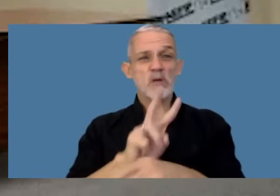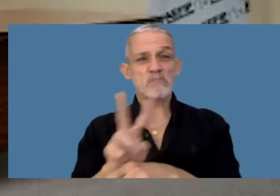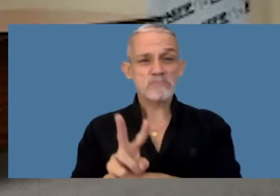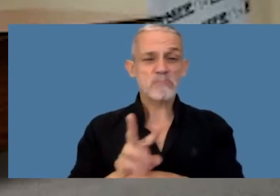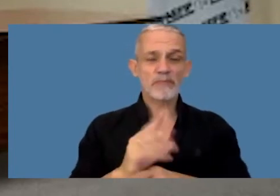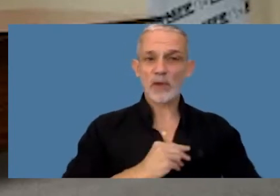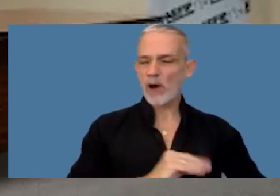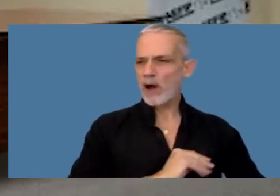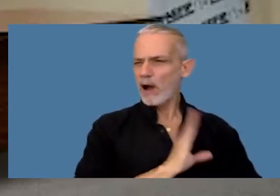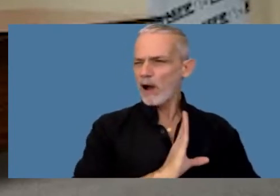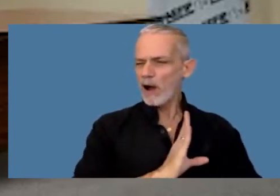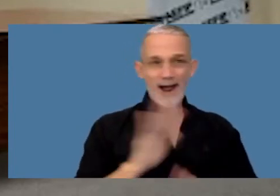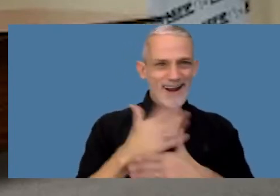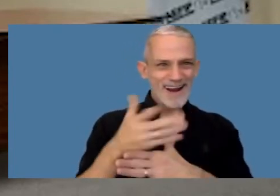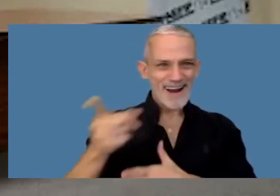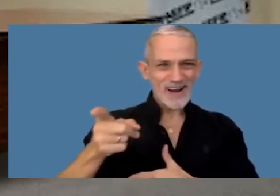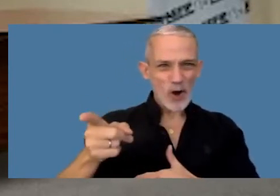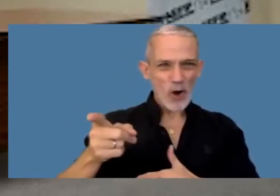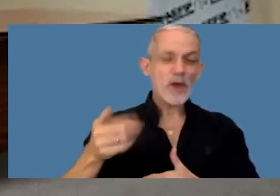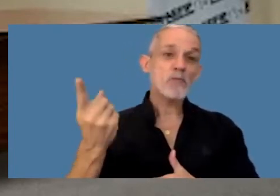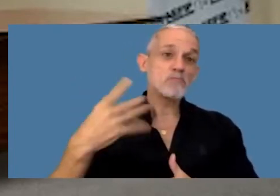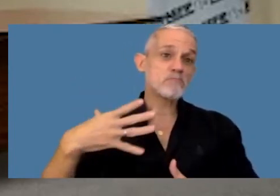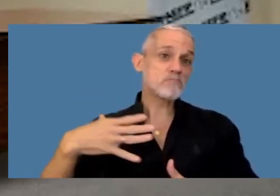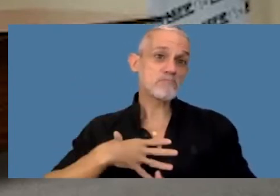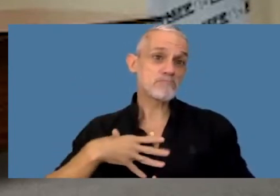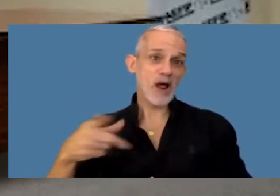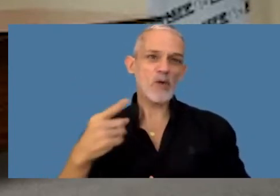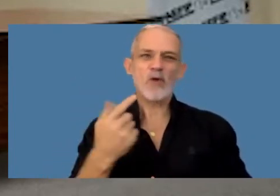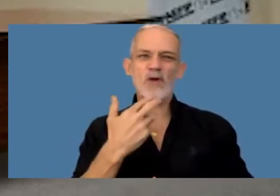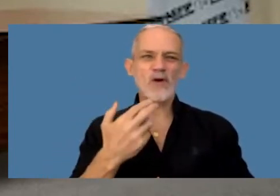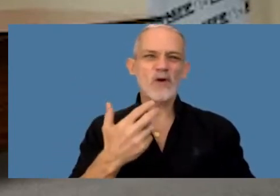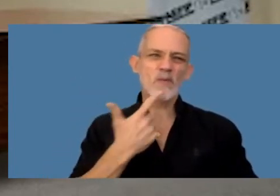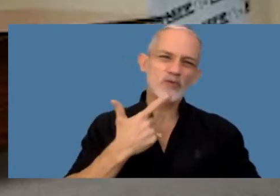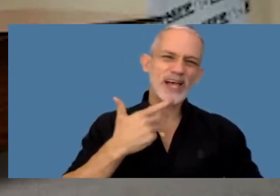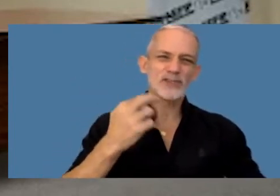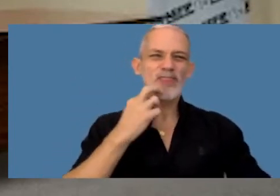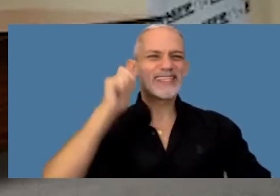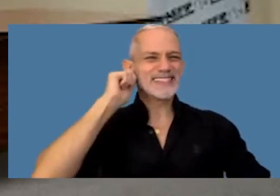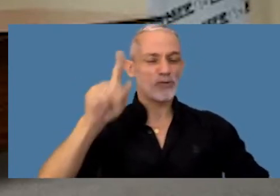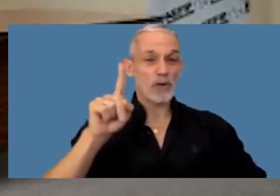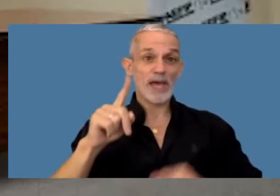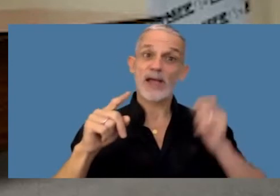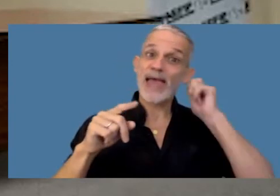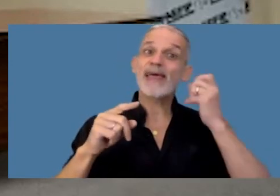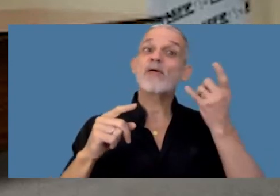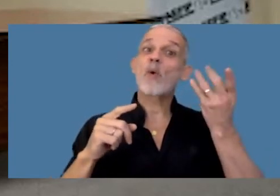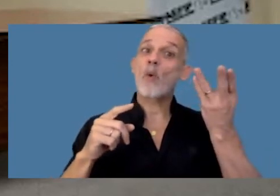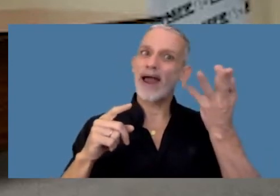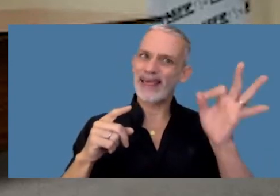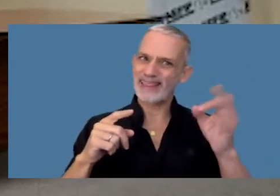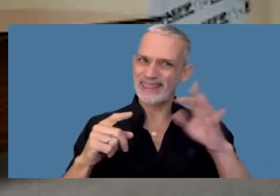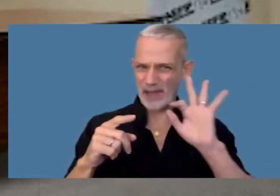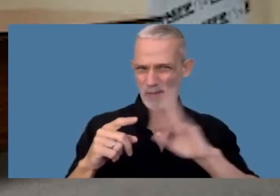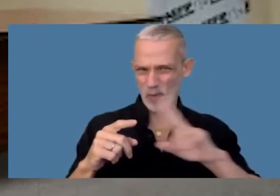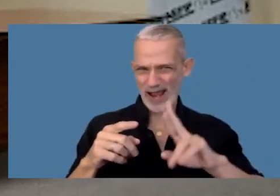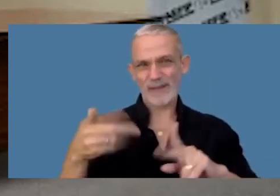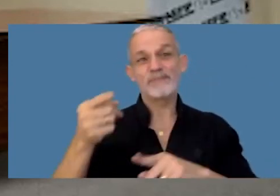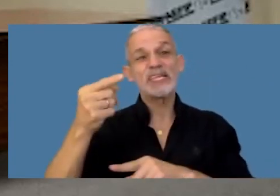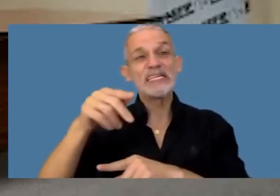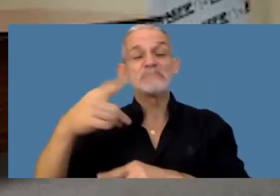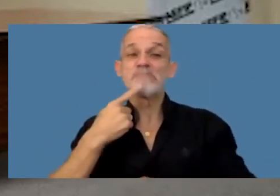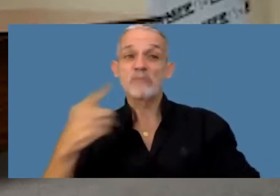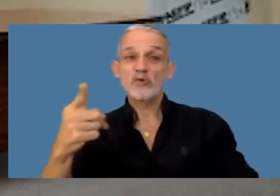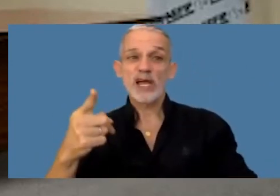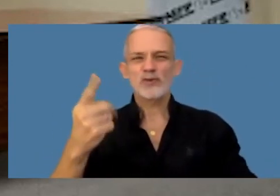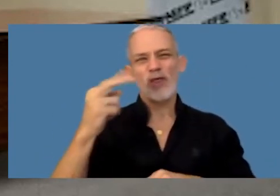se pone de novia con un muchacho de 19 años. Ella tiene 40 y el chico este tiene